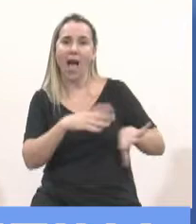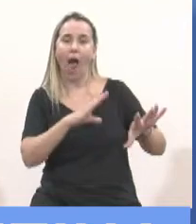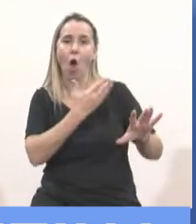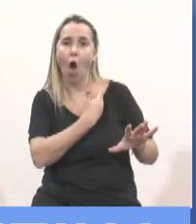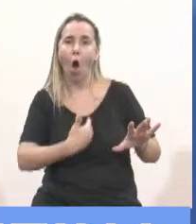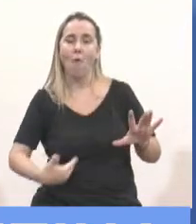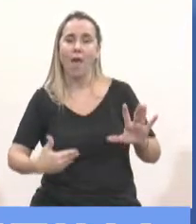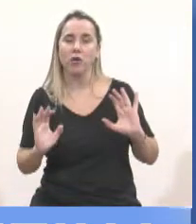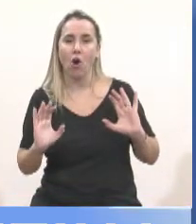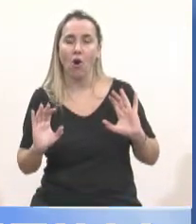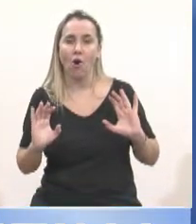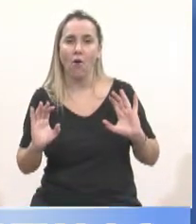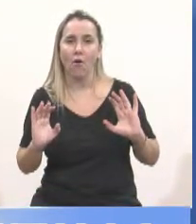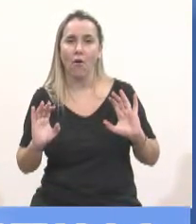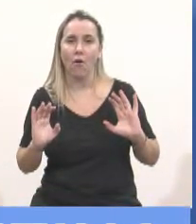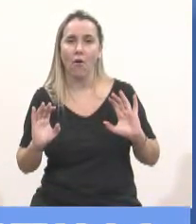repartir